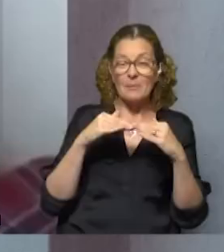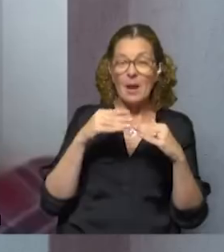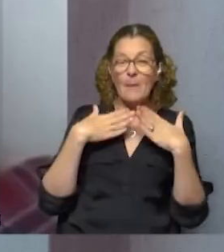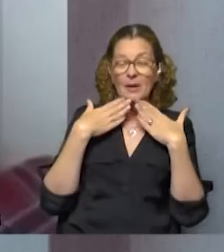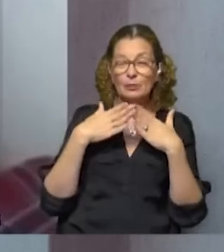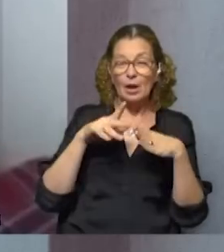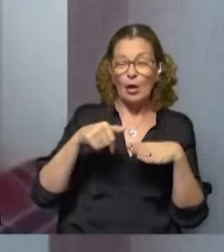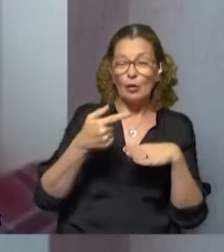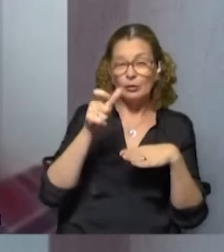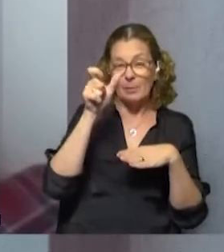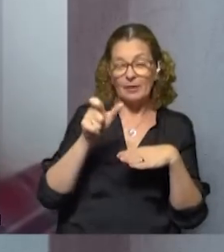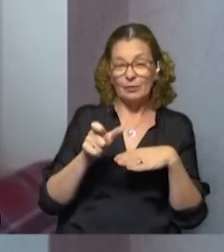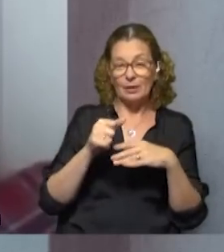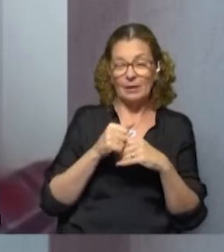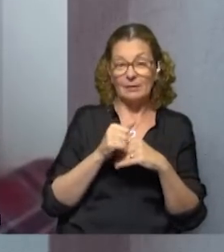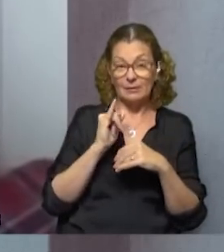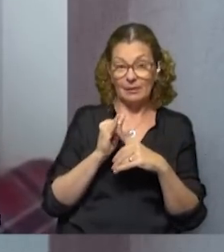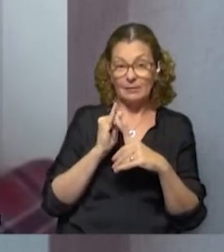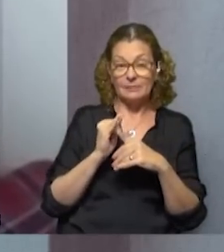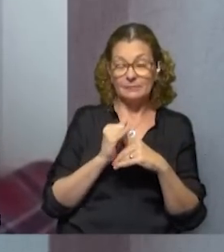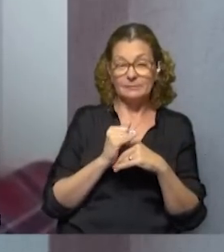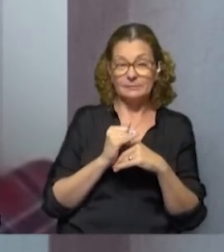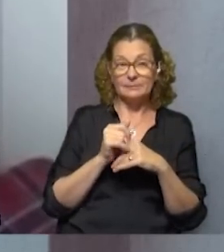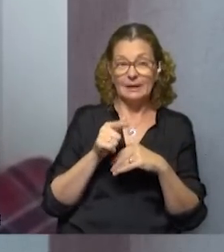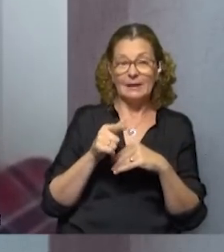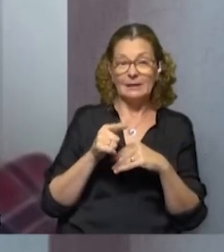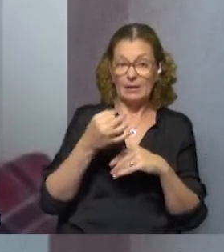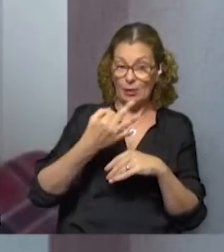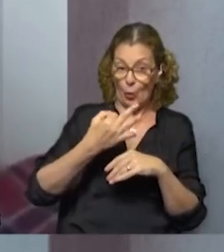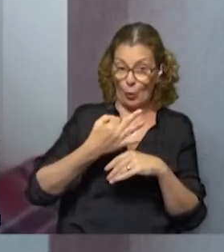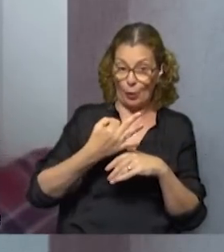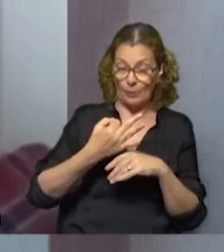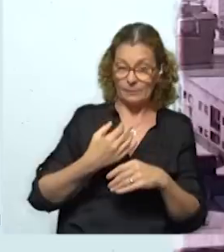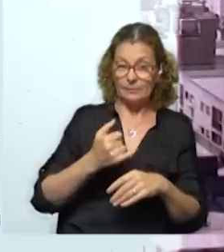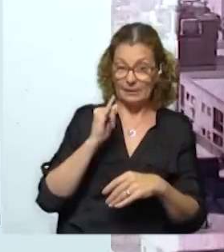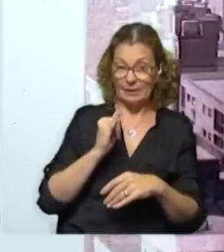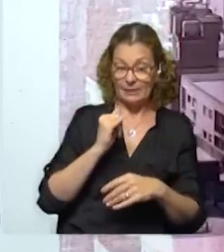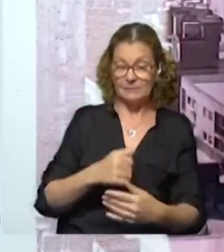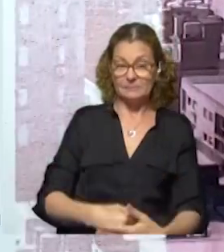a otras personas Estás seguro